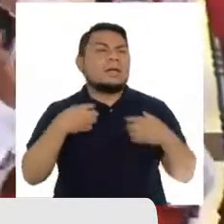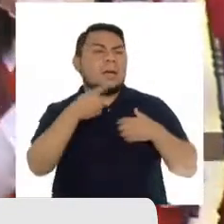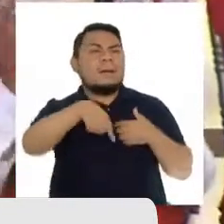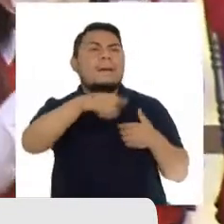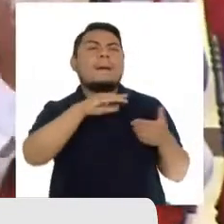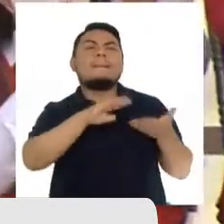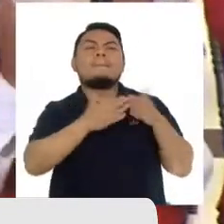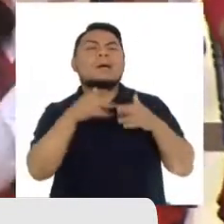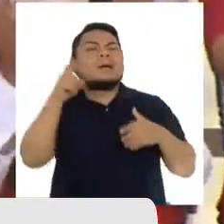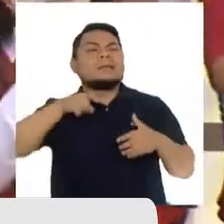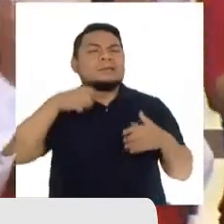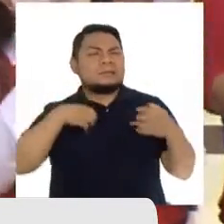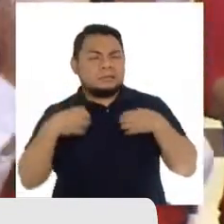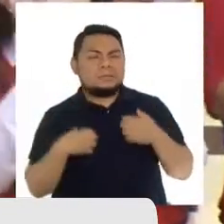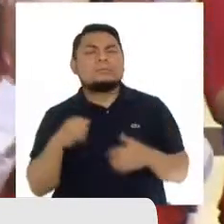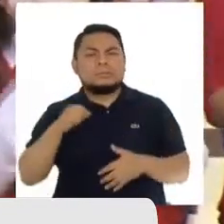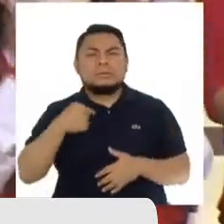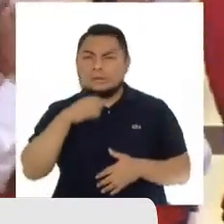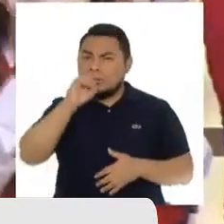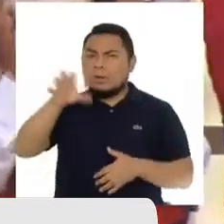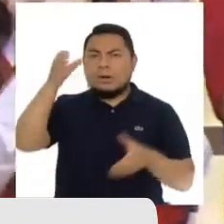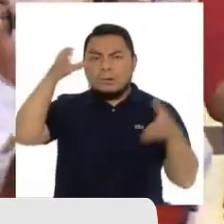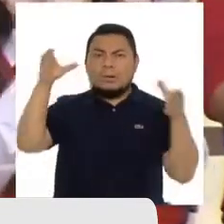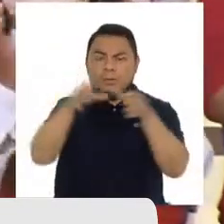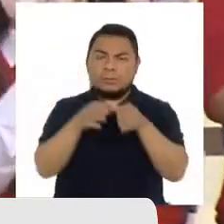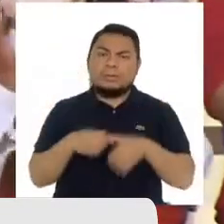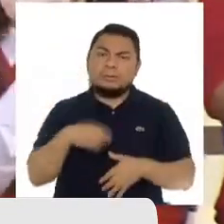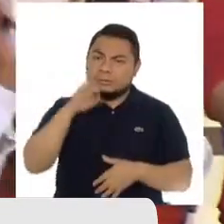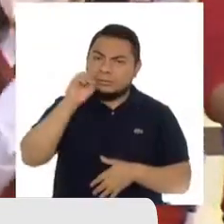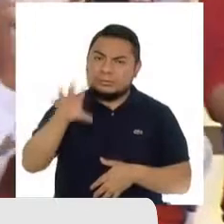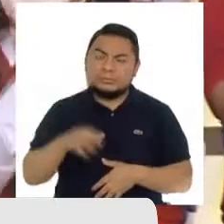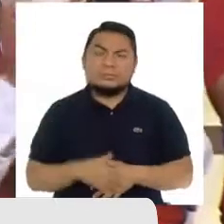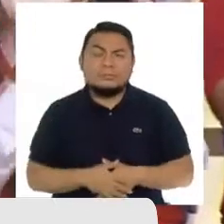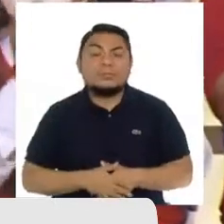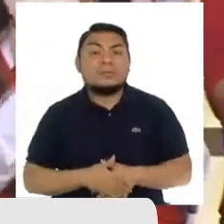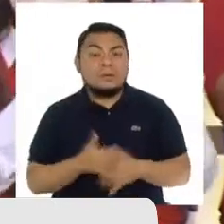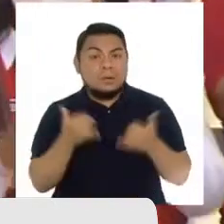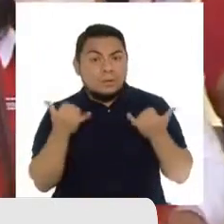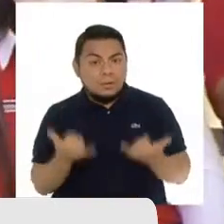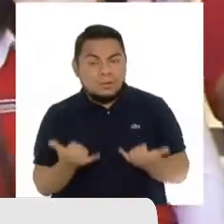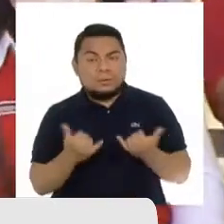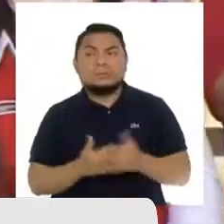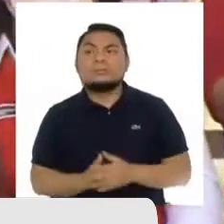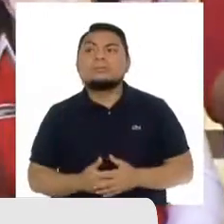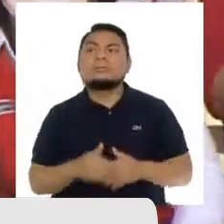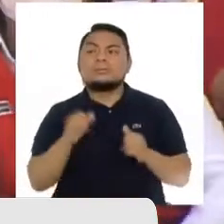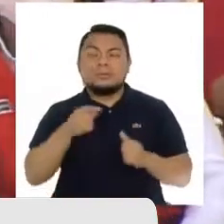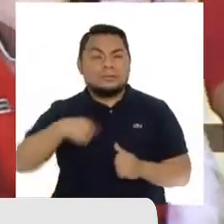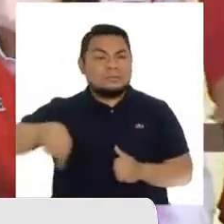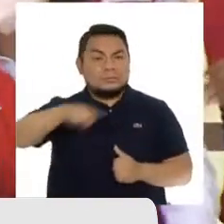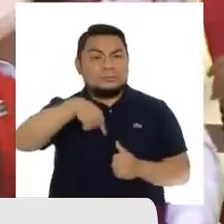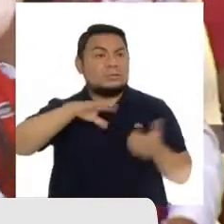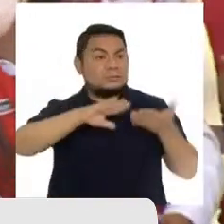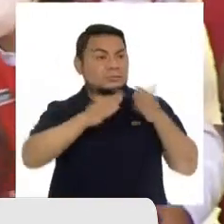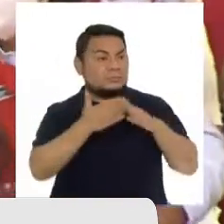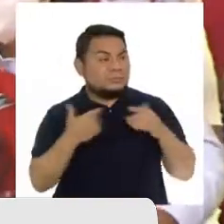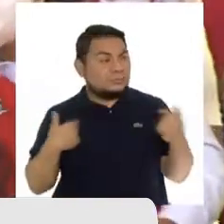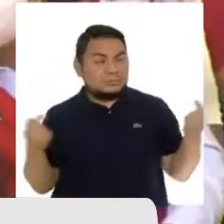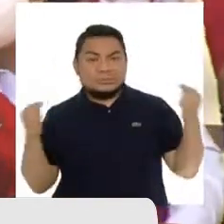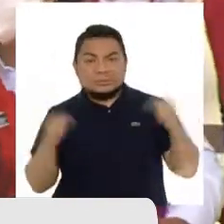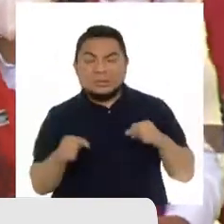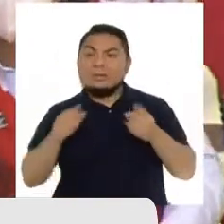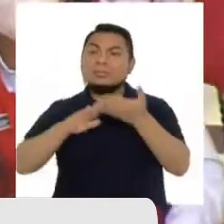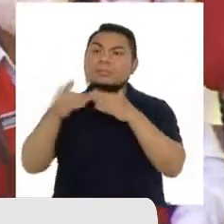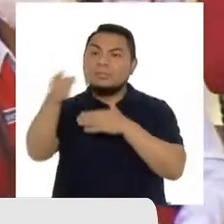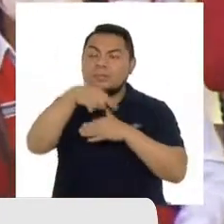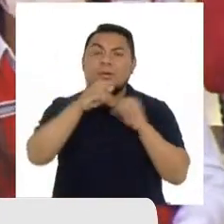lo dijimos ante el congreso de la república y hoy esta instancia del pueblo y el